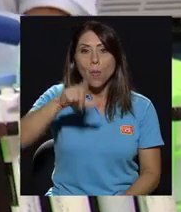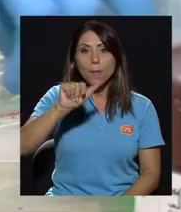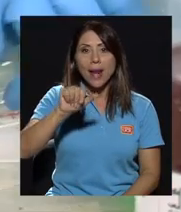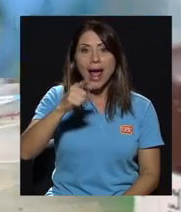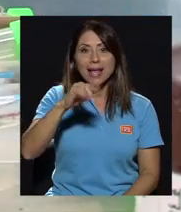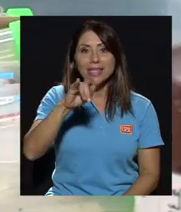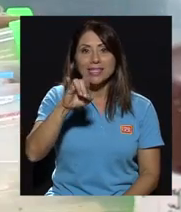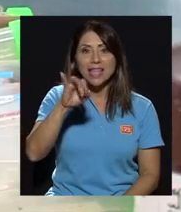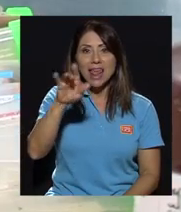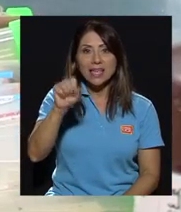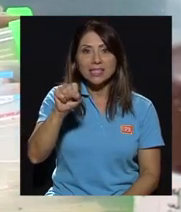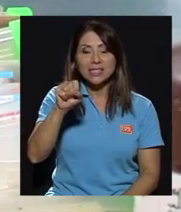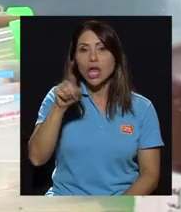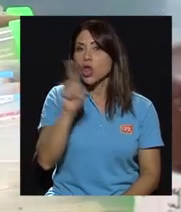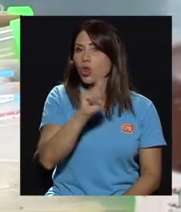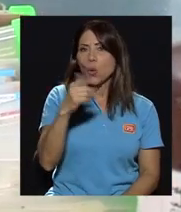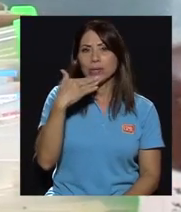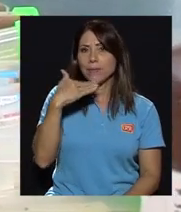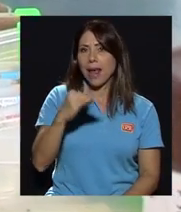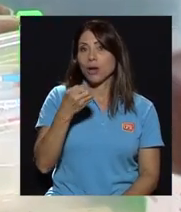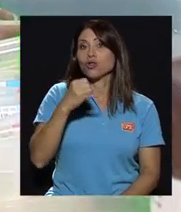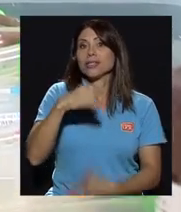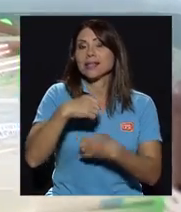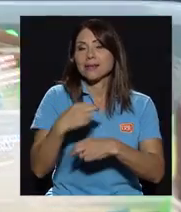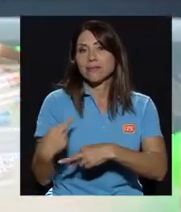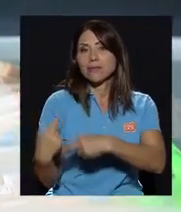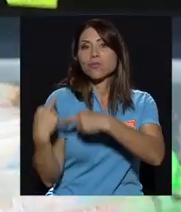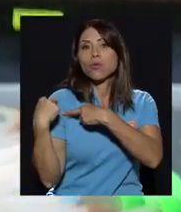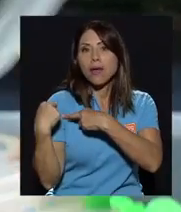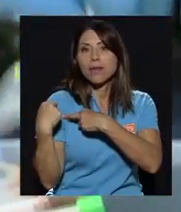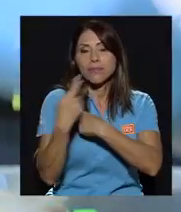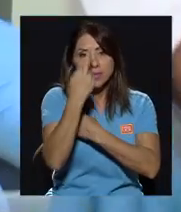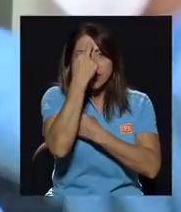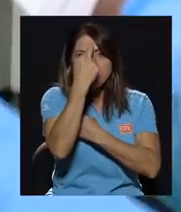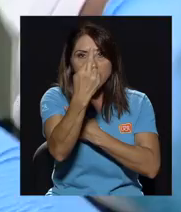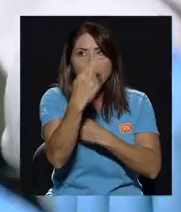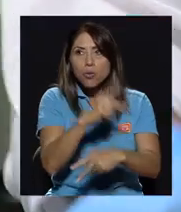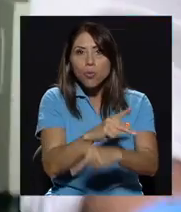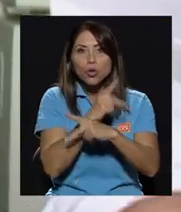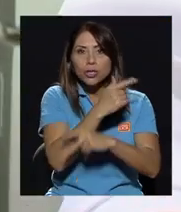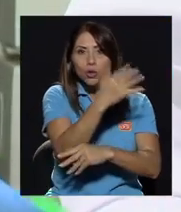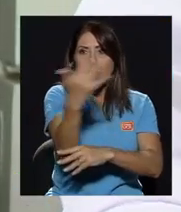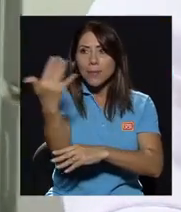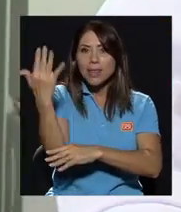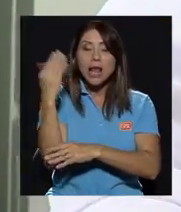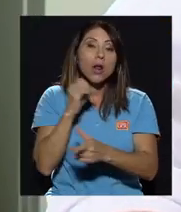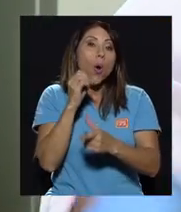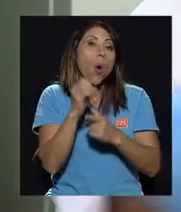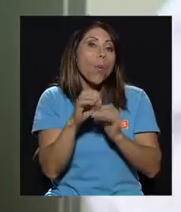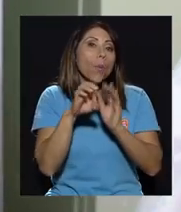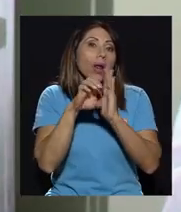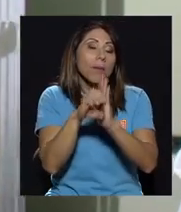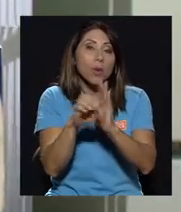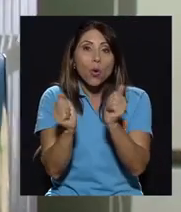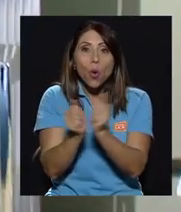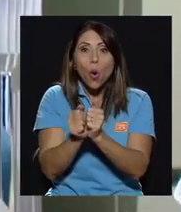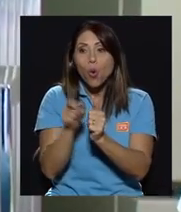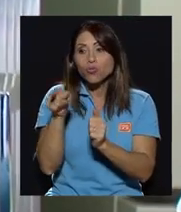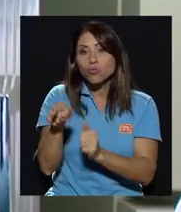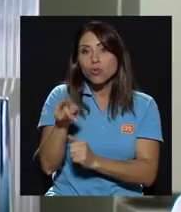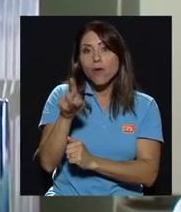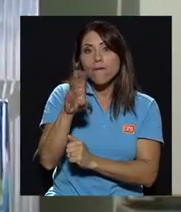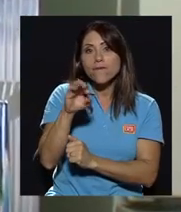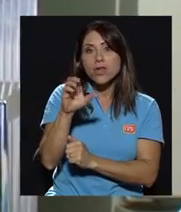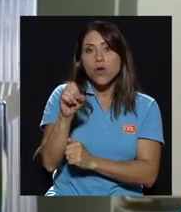dañino si se realiza de forma responsable respetando las medidas de protección ambiental o mediante mecanismos como los bio